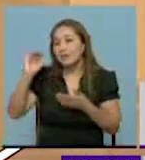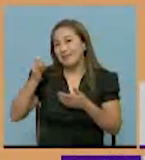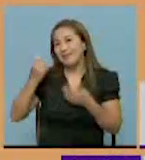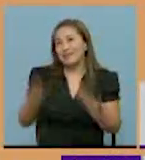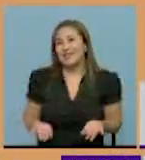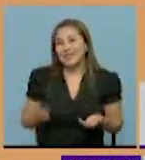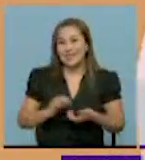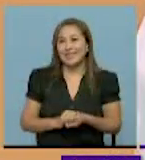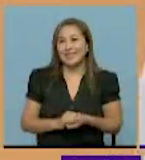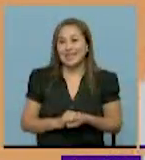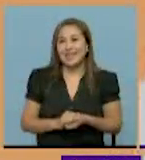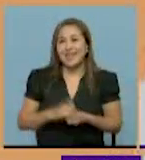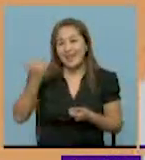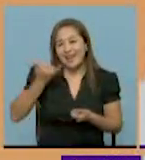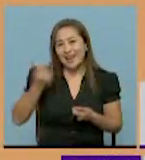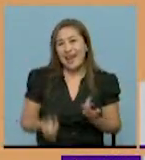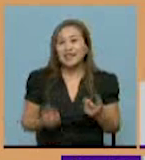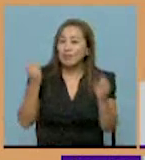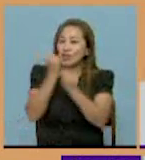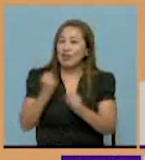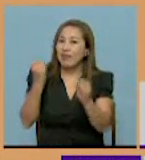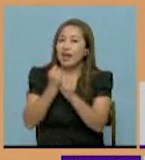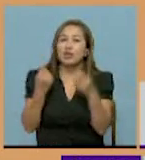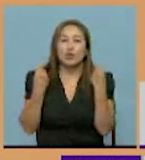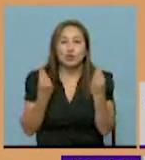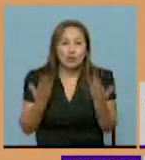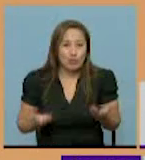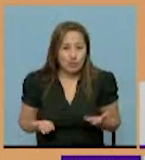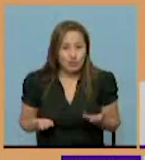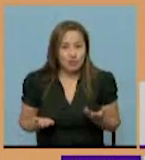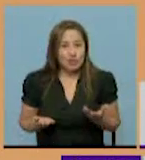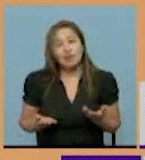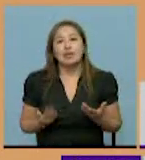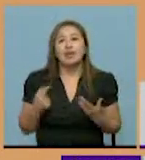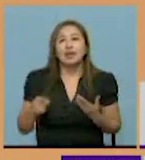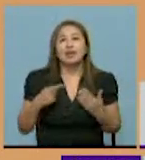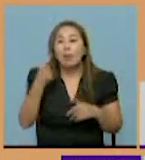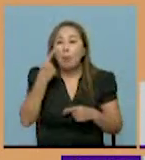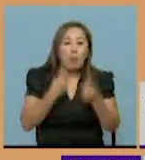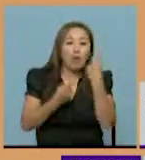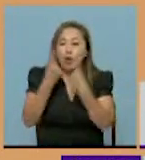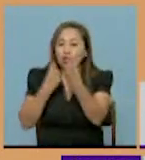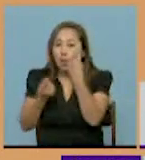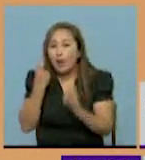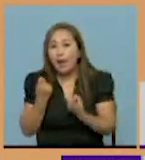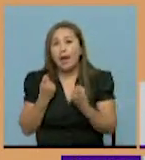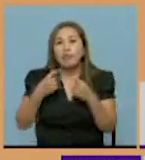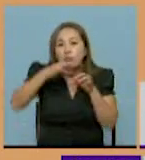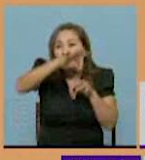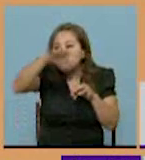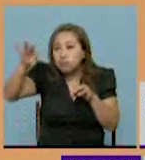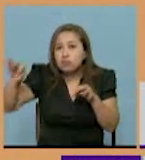supuesto. Sí, estamos ahora trabajando también en en los relevamientos, con equipos de mensura,